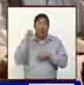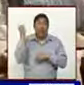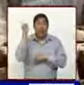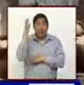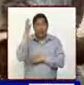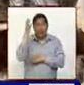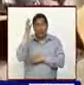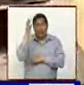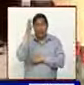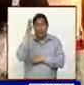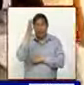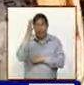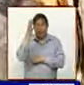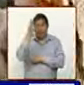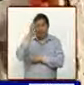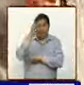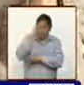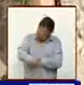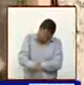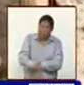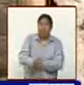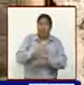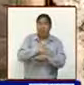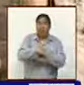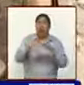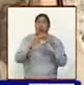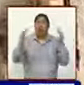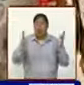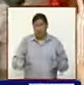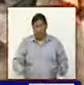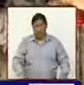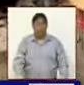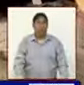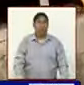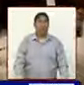árbol que usted está viendo en esa imagen cayera sobre esa vivienda. Le contamos.